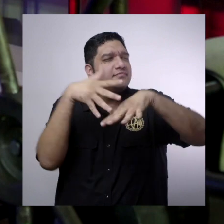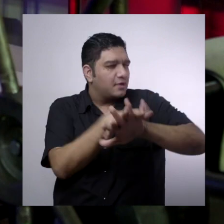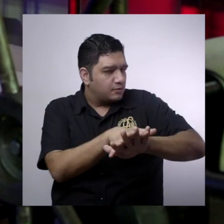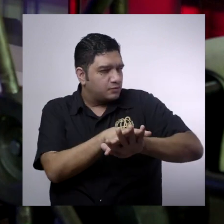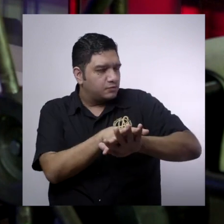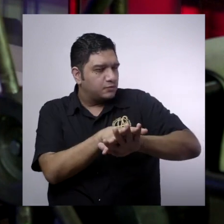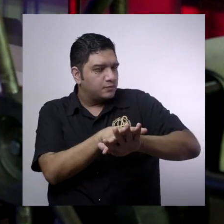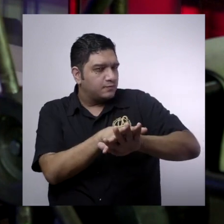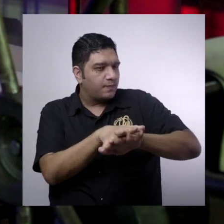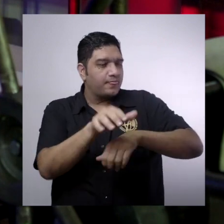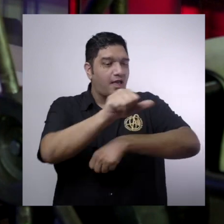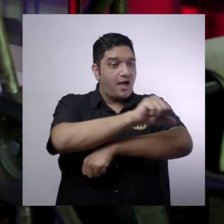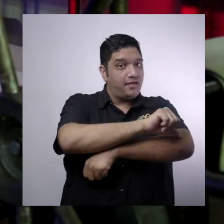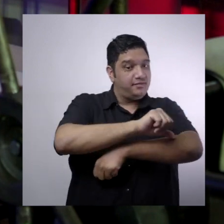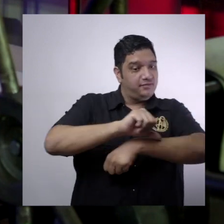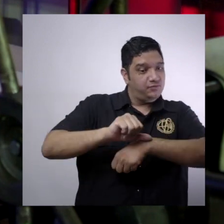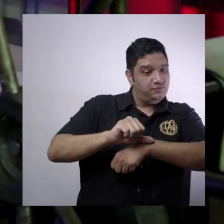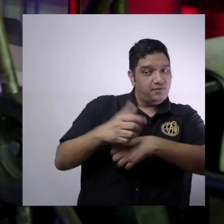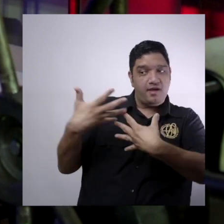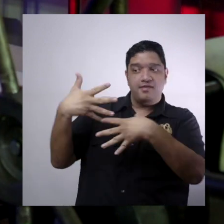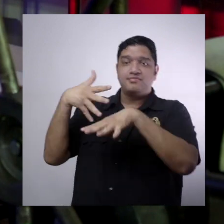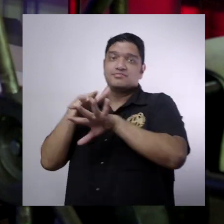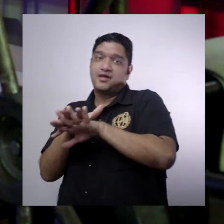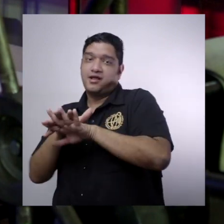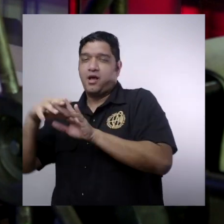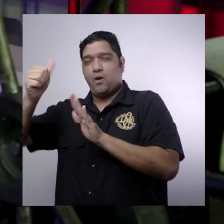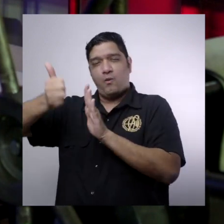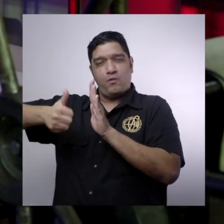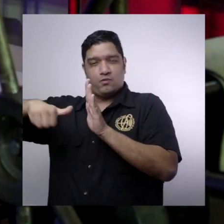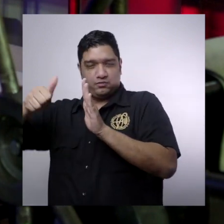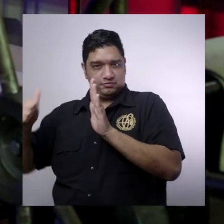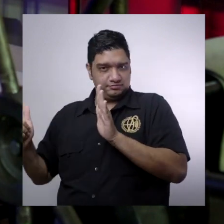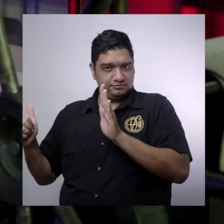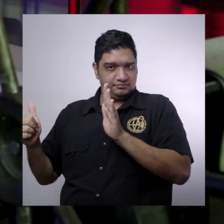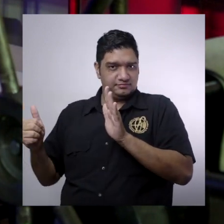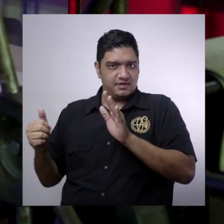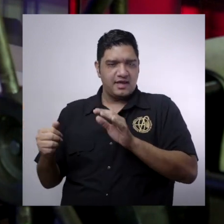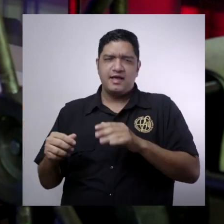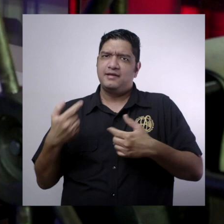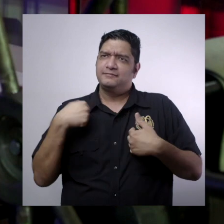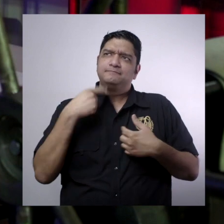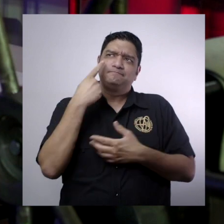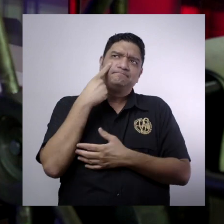arte y arquitectura, que se dio mucho